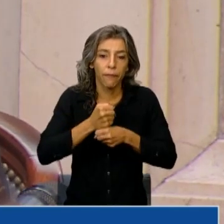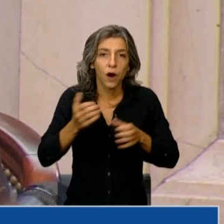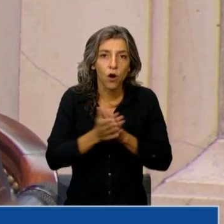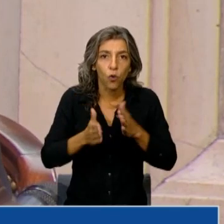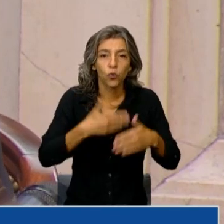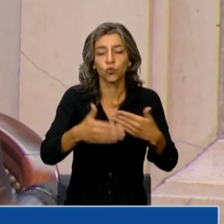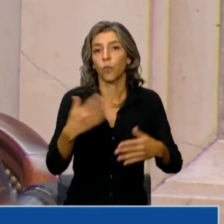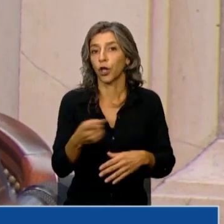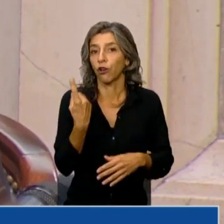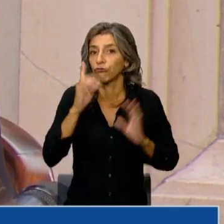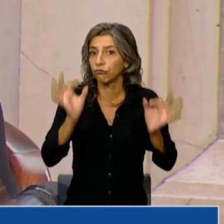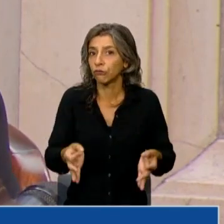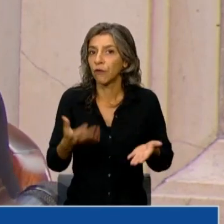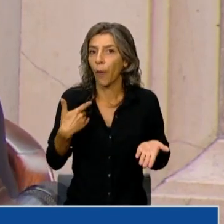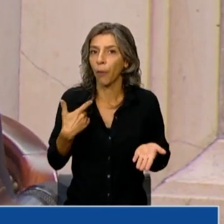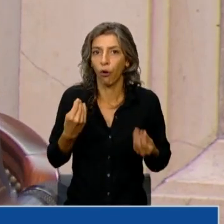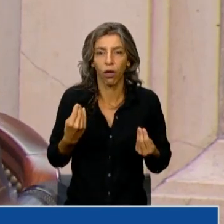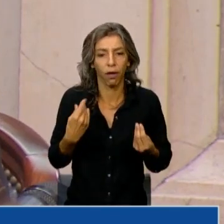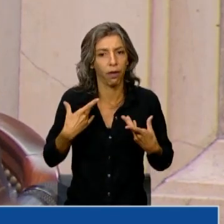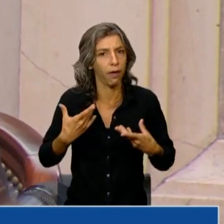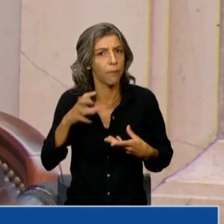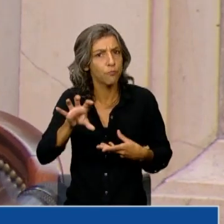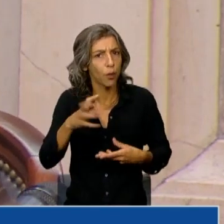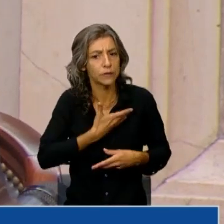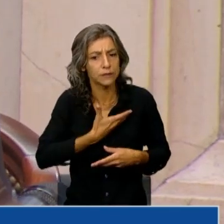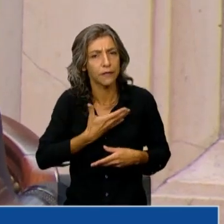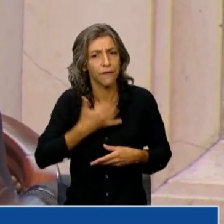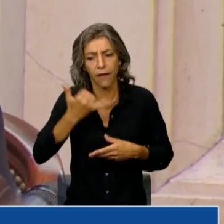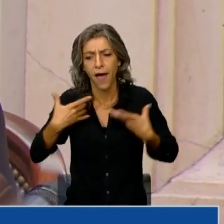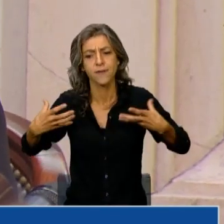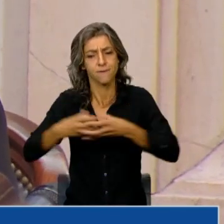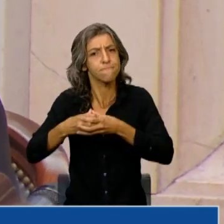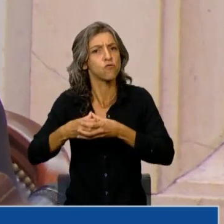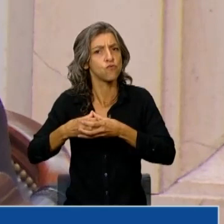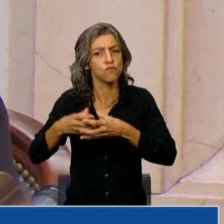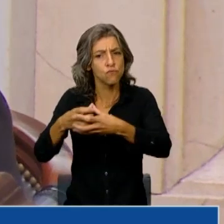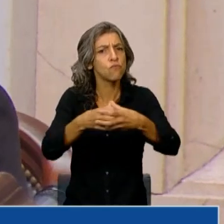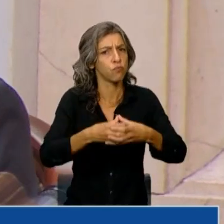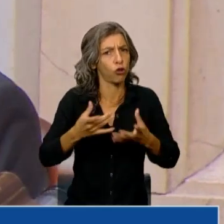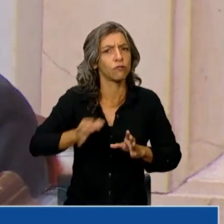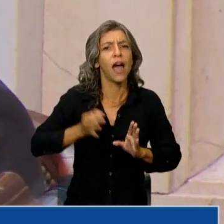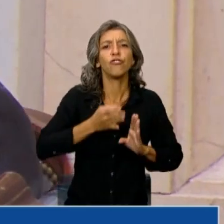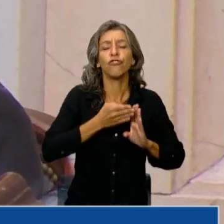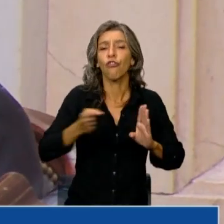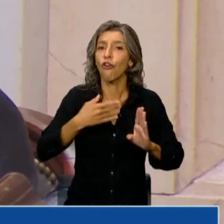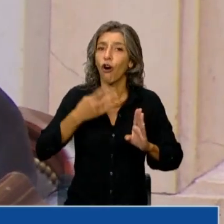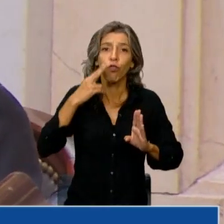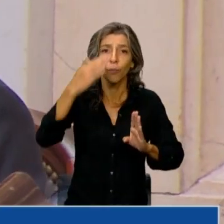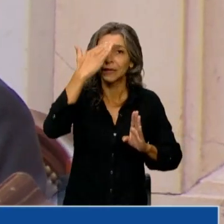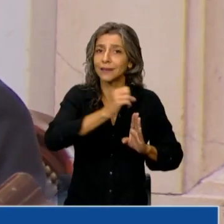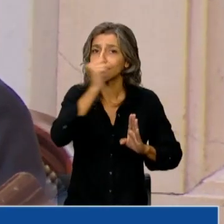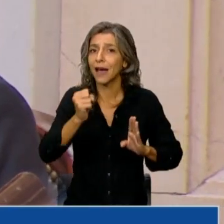bandas narcocriminales en mi provincia, en la provincia de Santa Fe, se llevaron adelante desde el año 2015 al 2019, y allí fueron apresados los